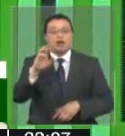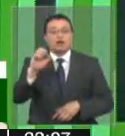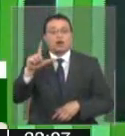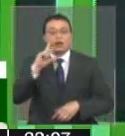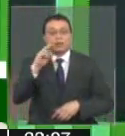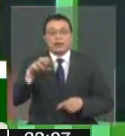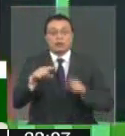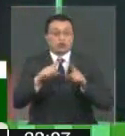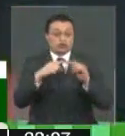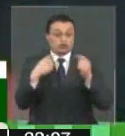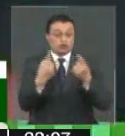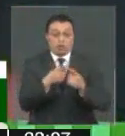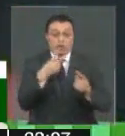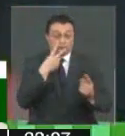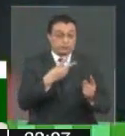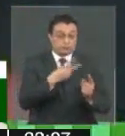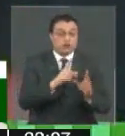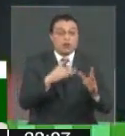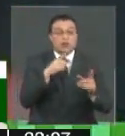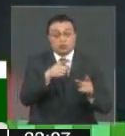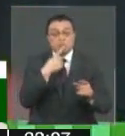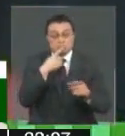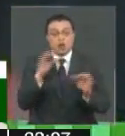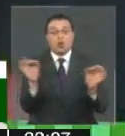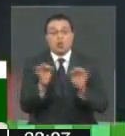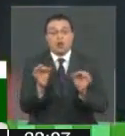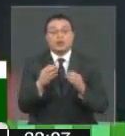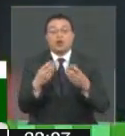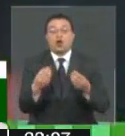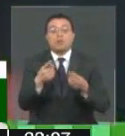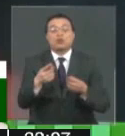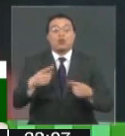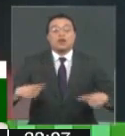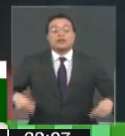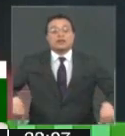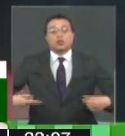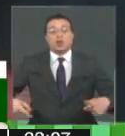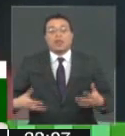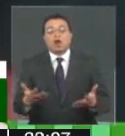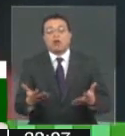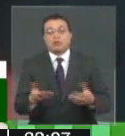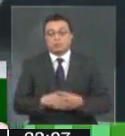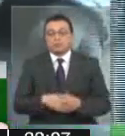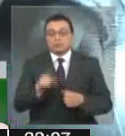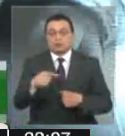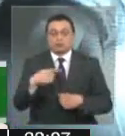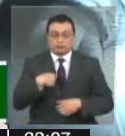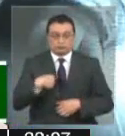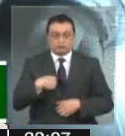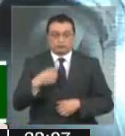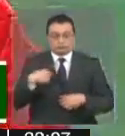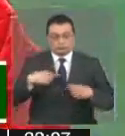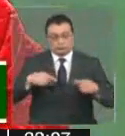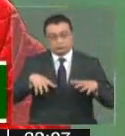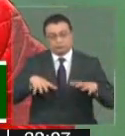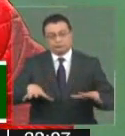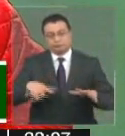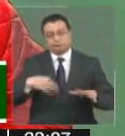gente te ha visto necesariamente acá, entonces también que tú cuentes cómo quedas tú en una silla de ruedas. Yo quedé tetrapléjica